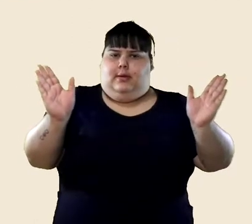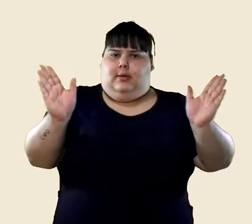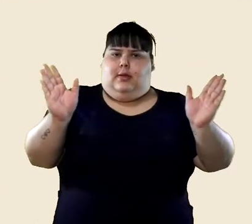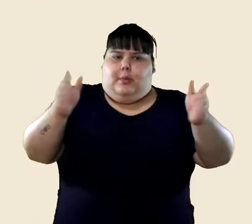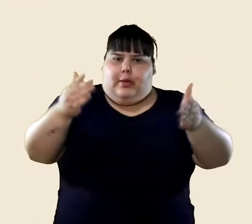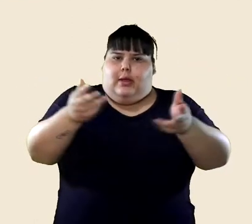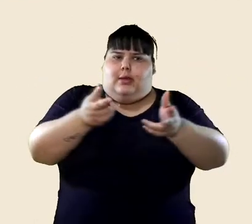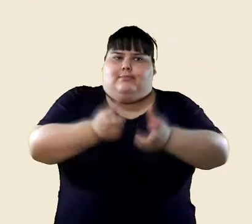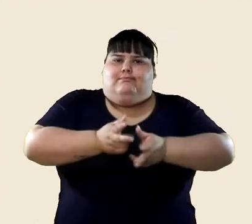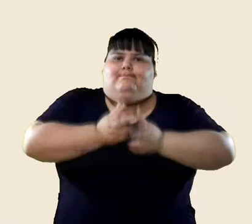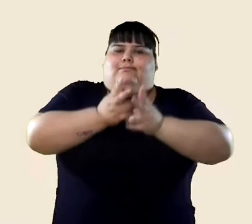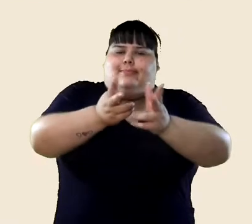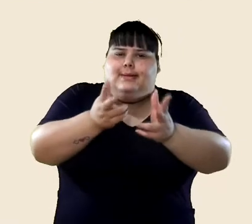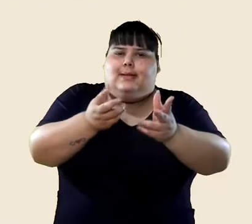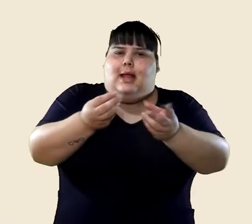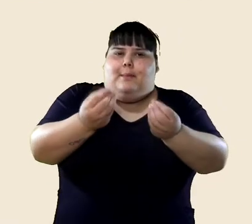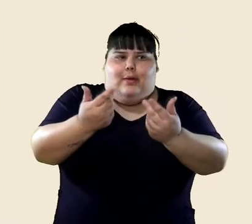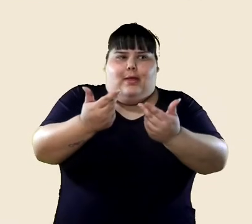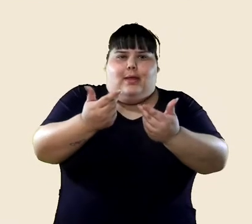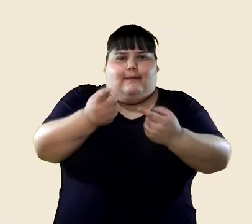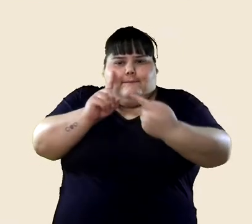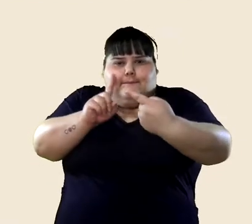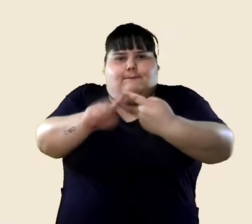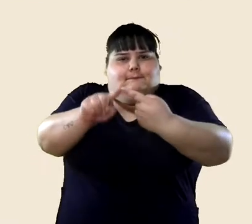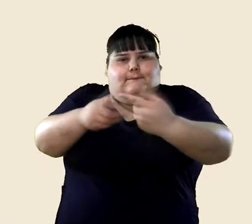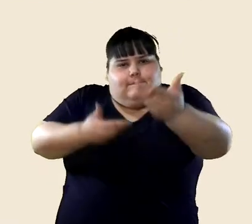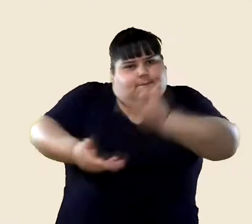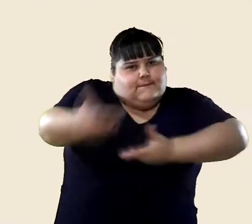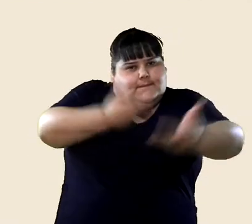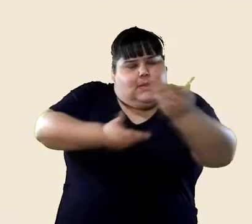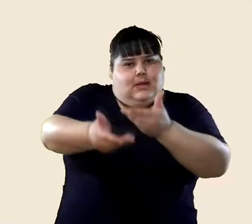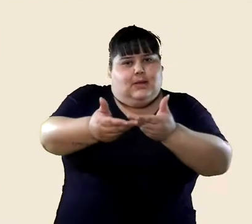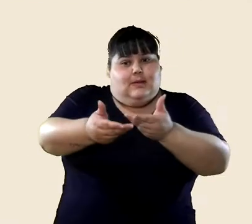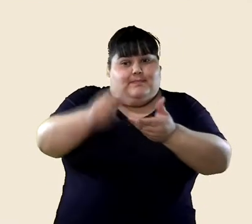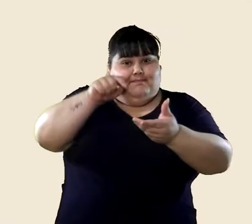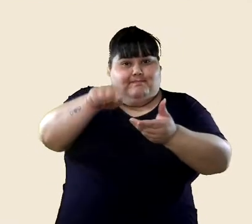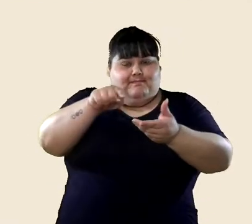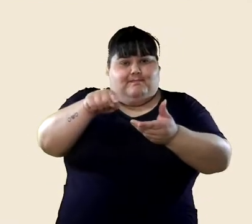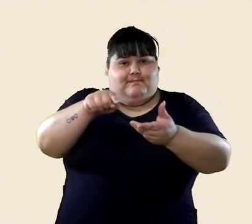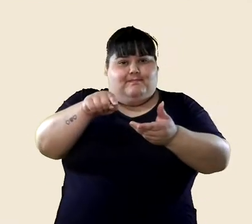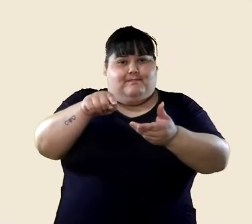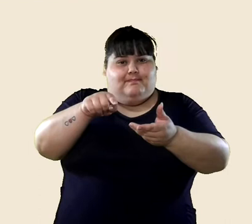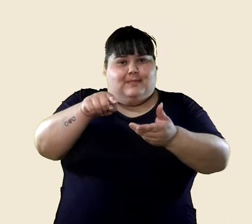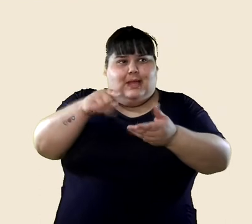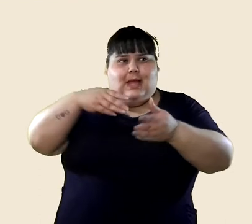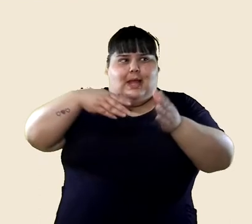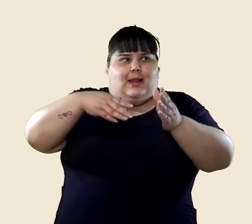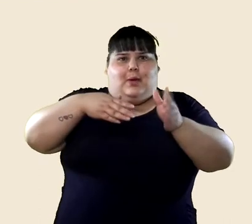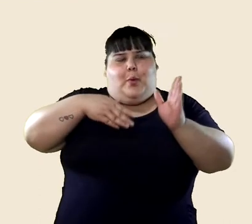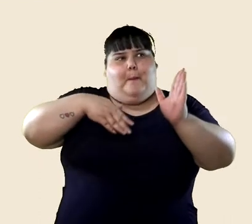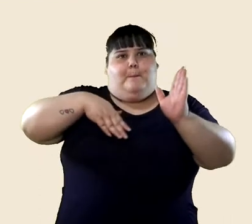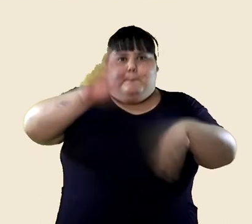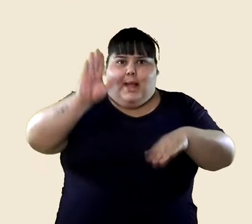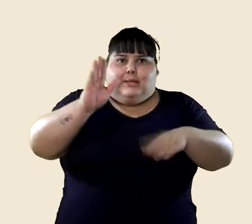de la palabra, del encuentro con el otro. Y bueno, nuevamente ahí los que por excelencia lo podemos